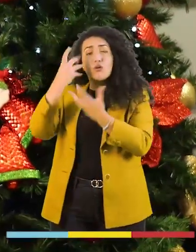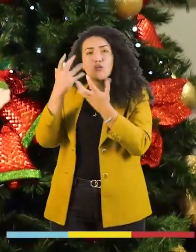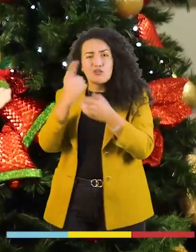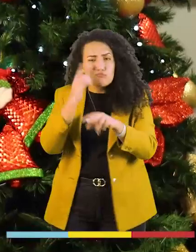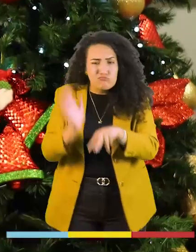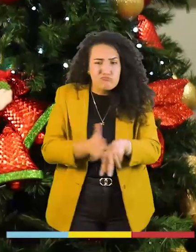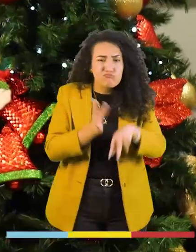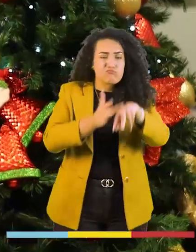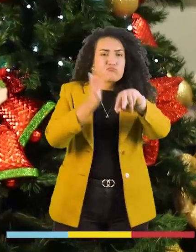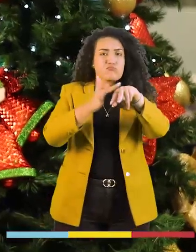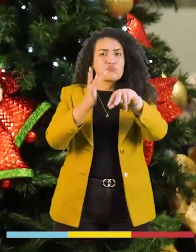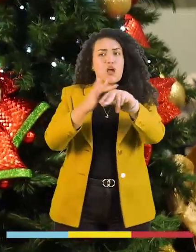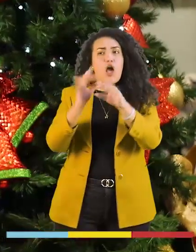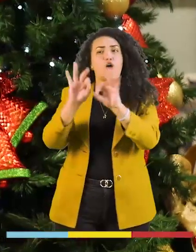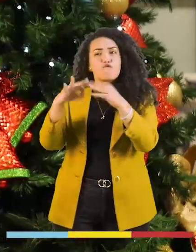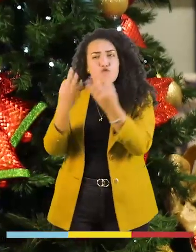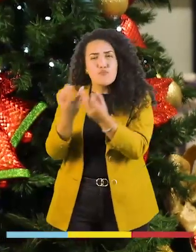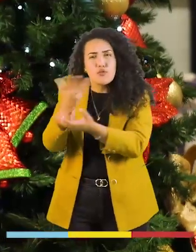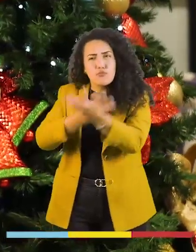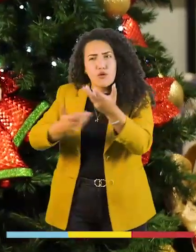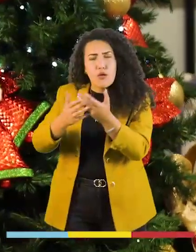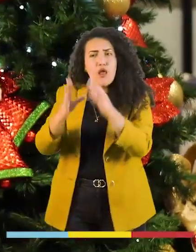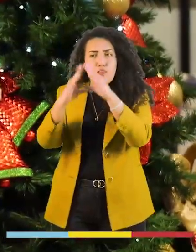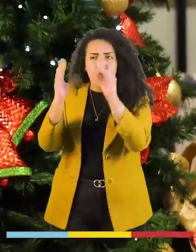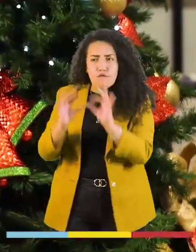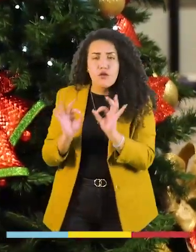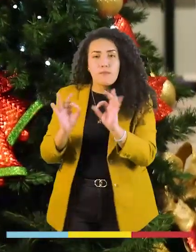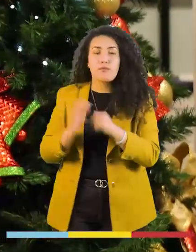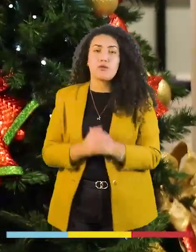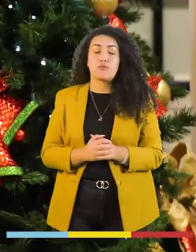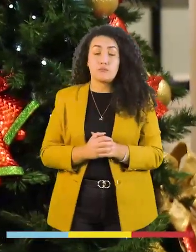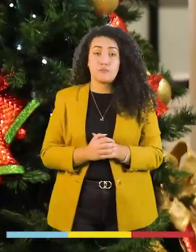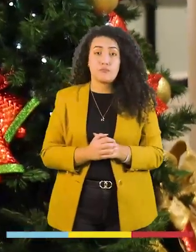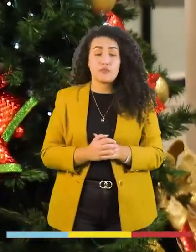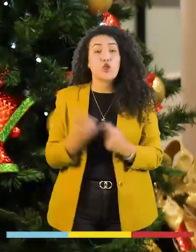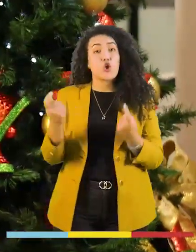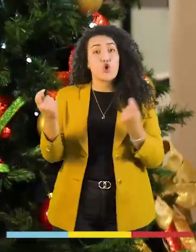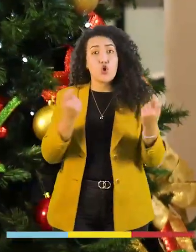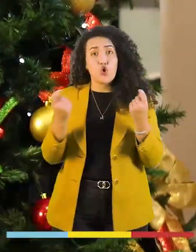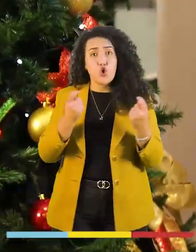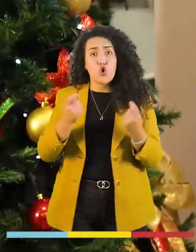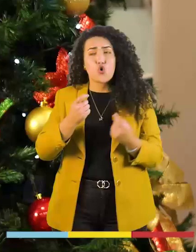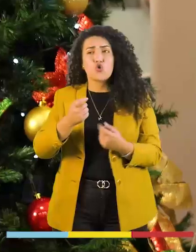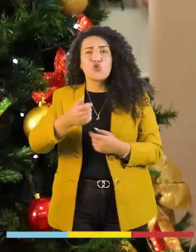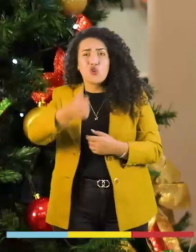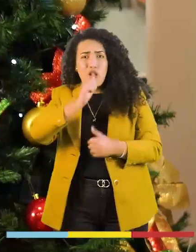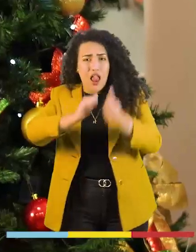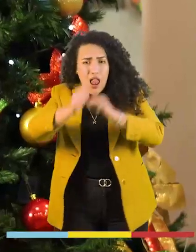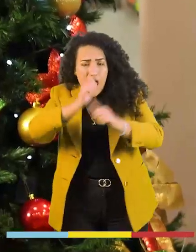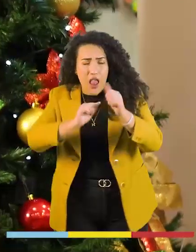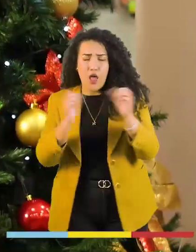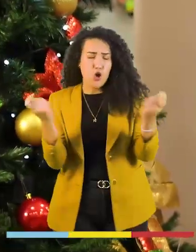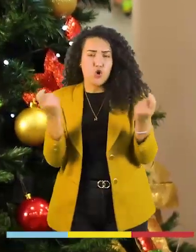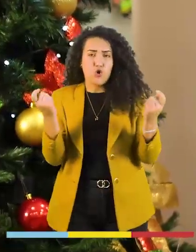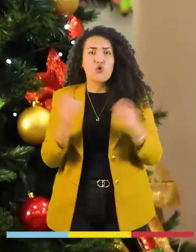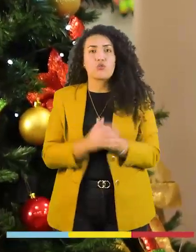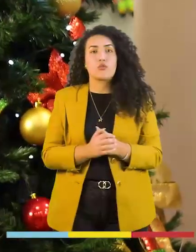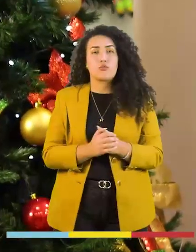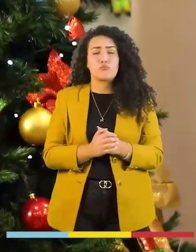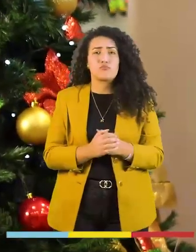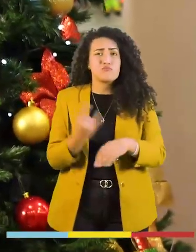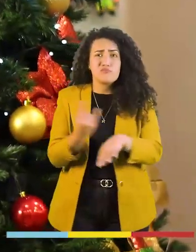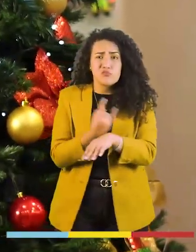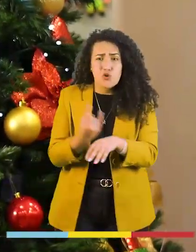desea promover una temporada llena de amor en familia, evitando el uso de la pólvora, el control del consumo